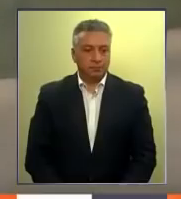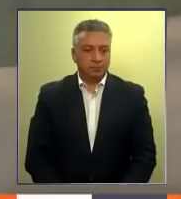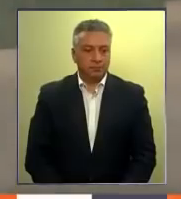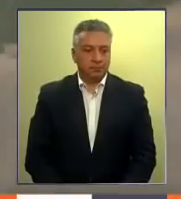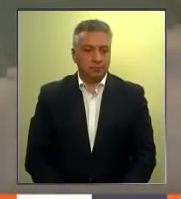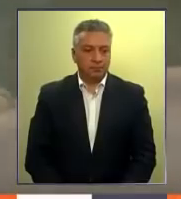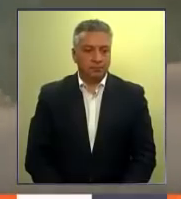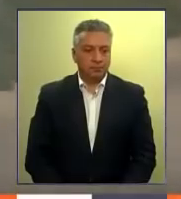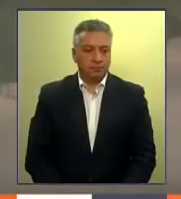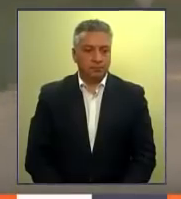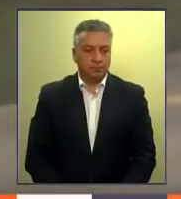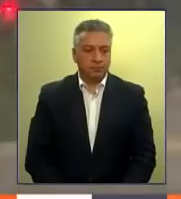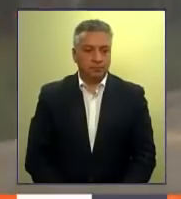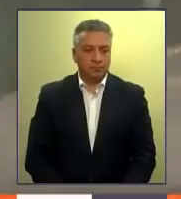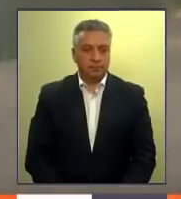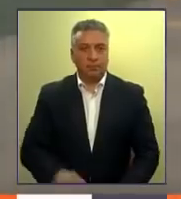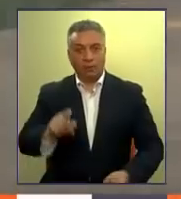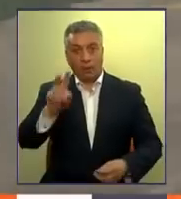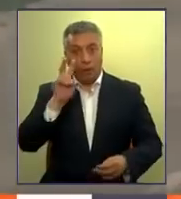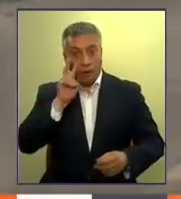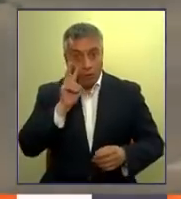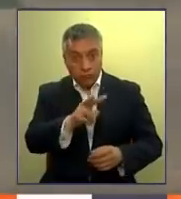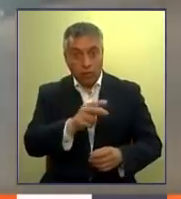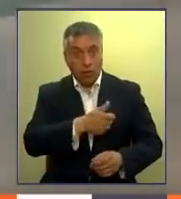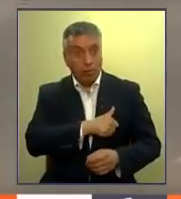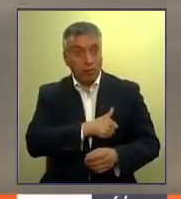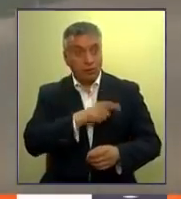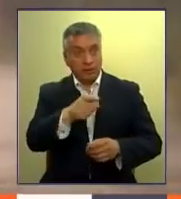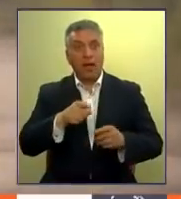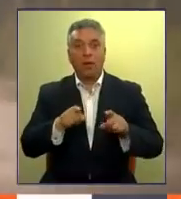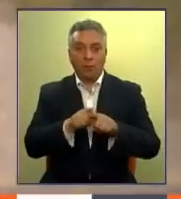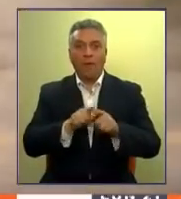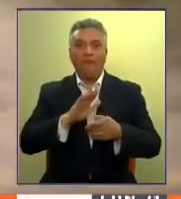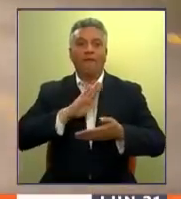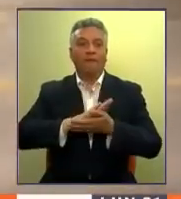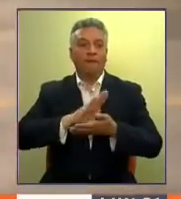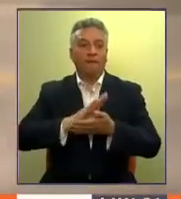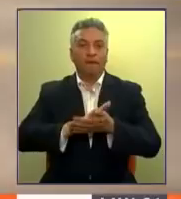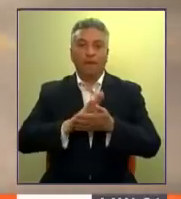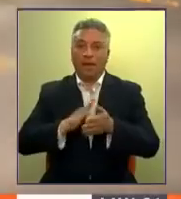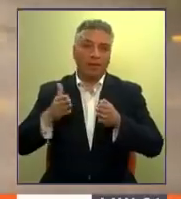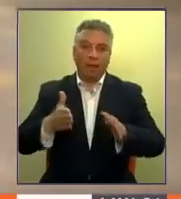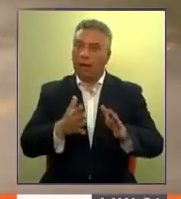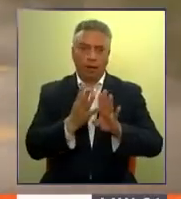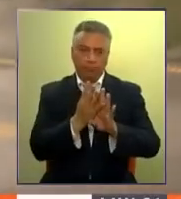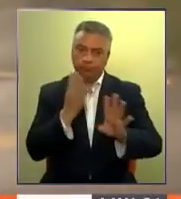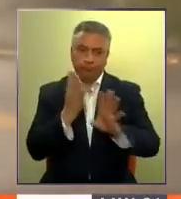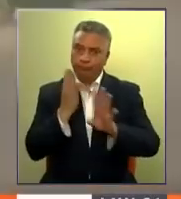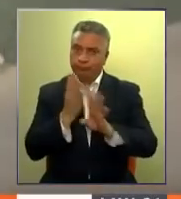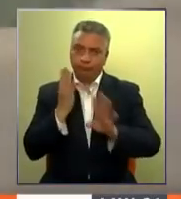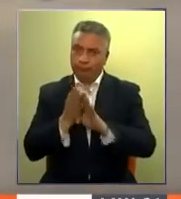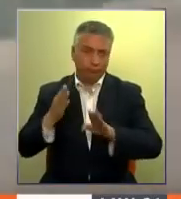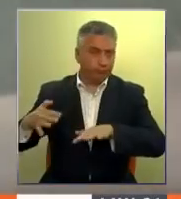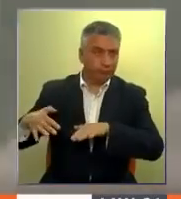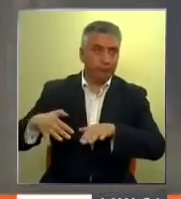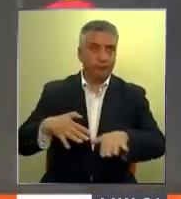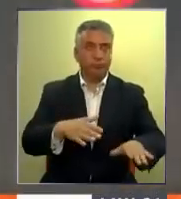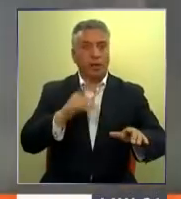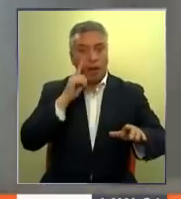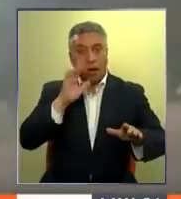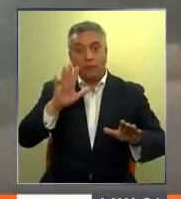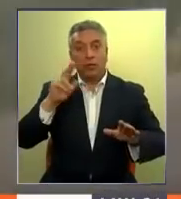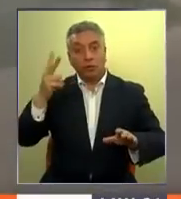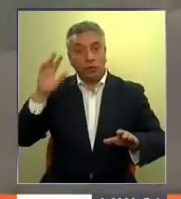apenas notaron la presencia policial los participantes de las fiestas salen raudamente en caravana y se dispersan a la espera de que las dos